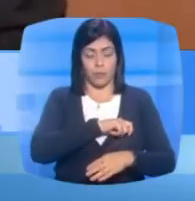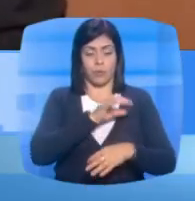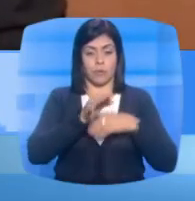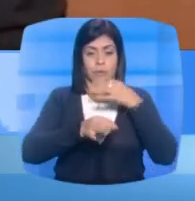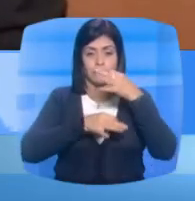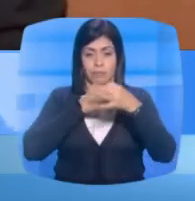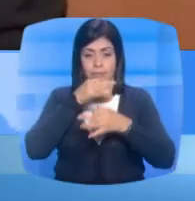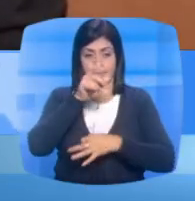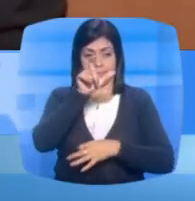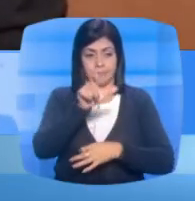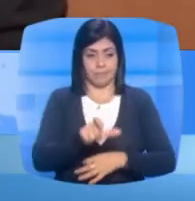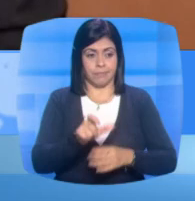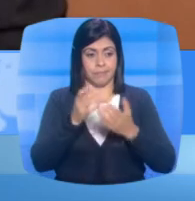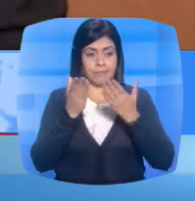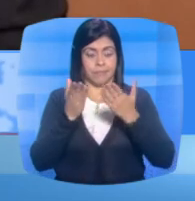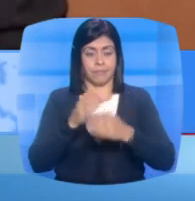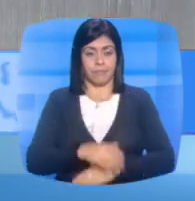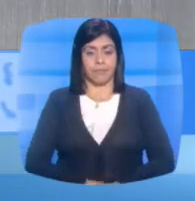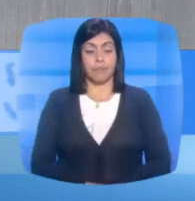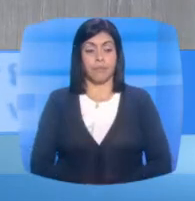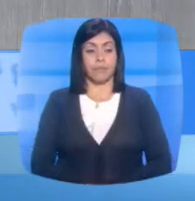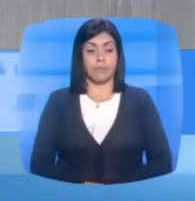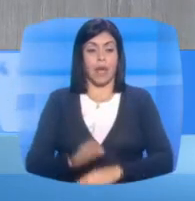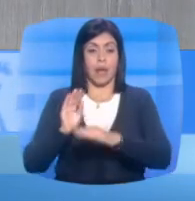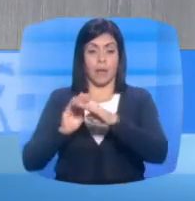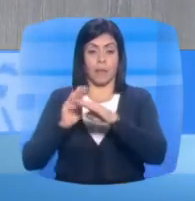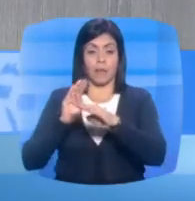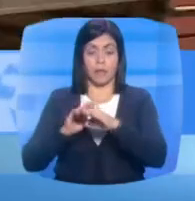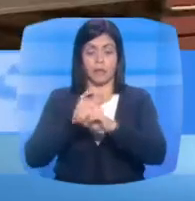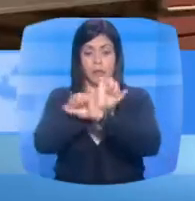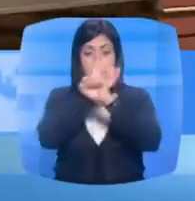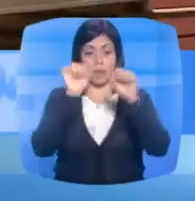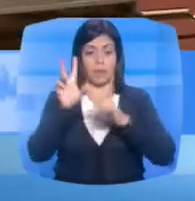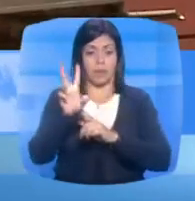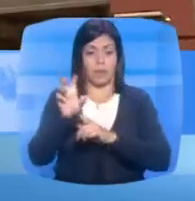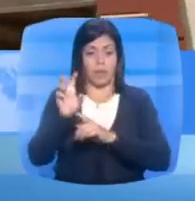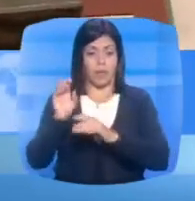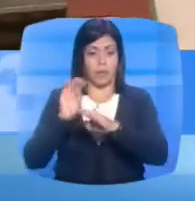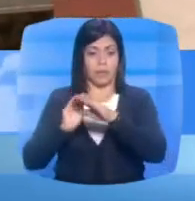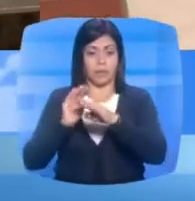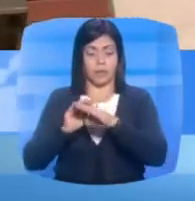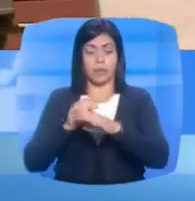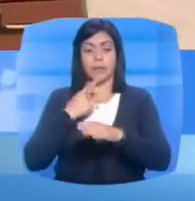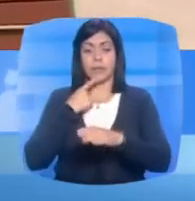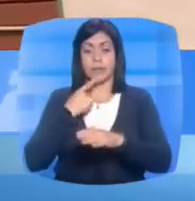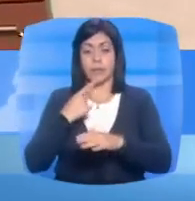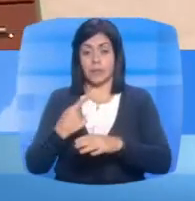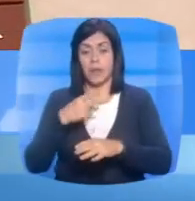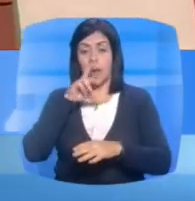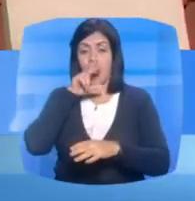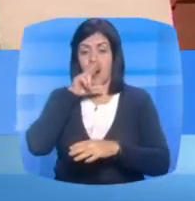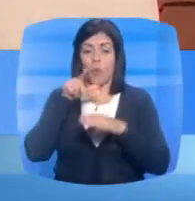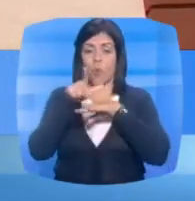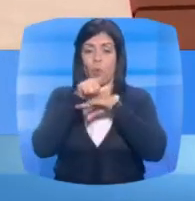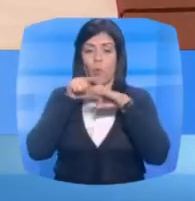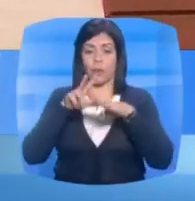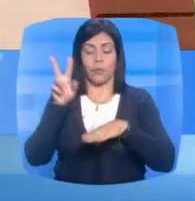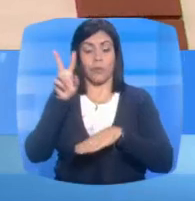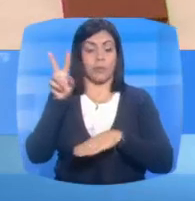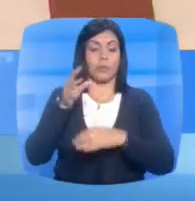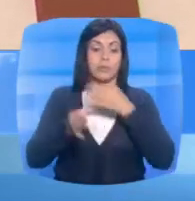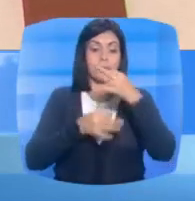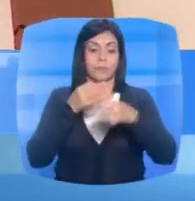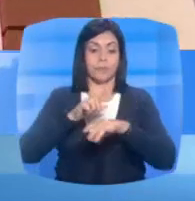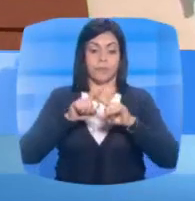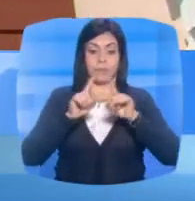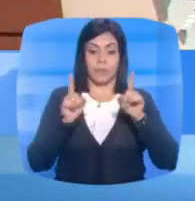Exteriores, José Manuel Álvarez, detalló que recibió en horas de la mañana de este viernes una notificación verbal por parte del gobierno venezolano.